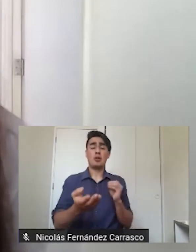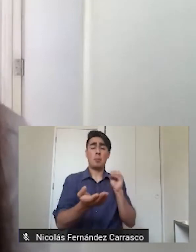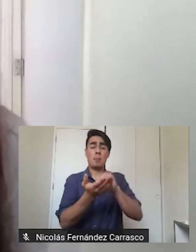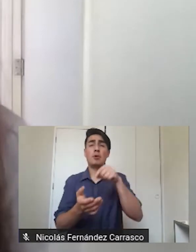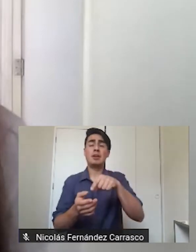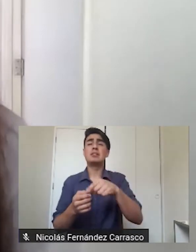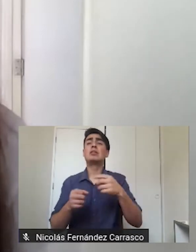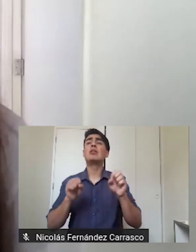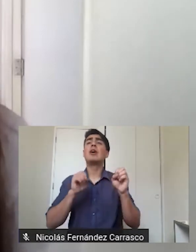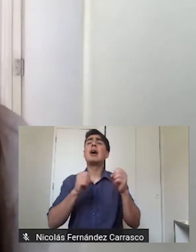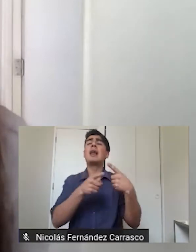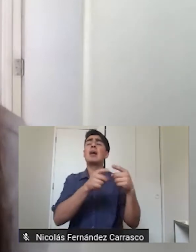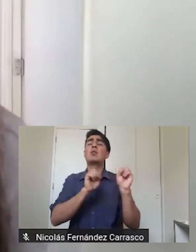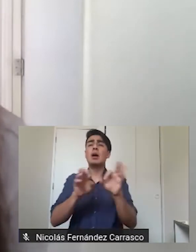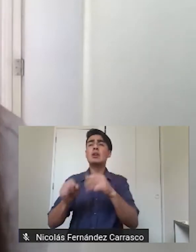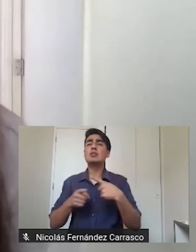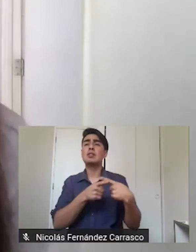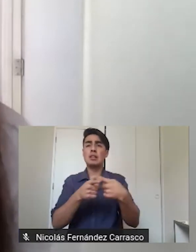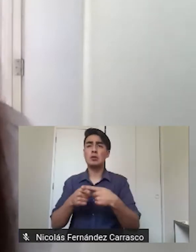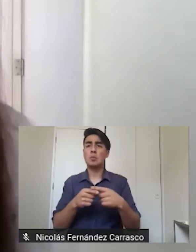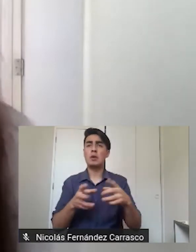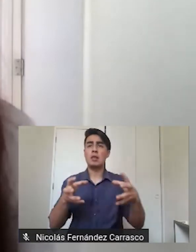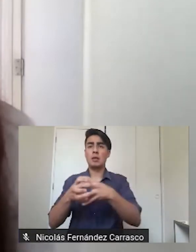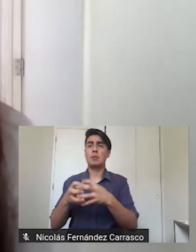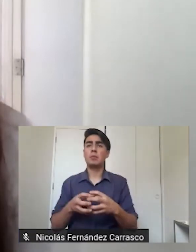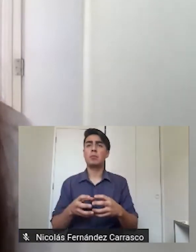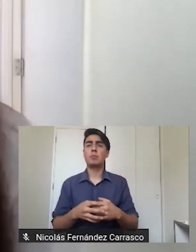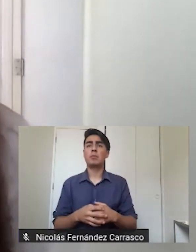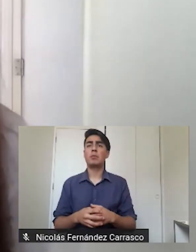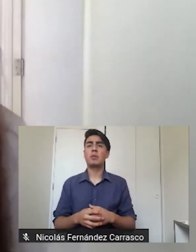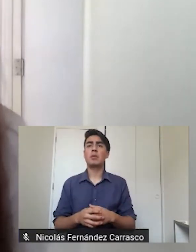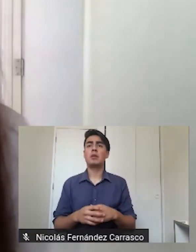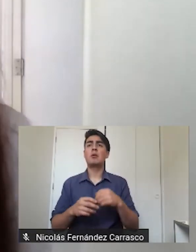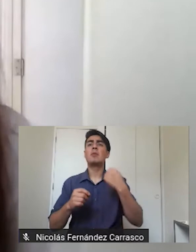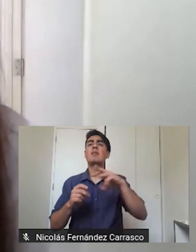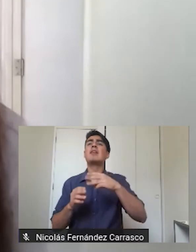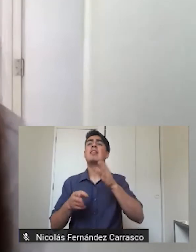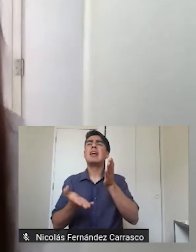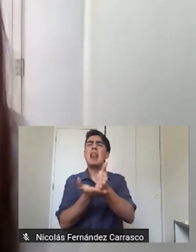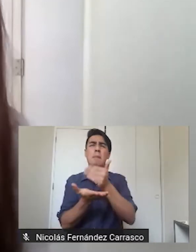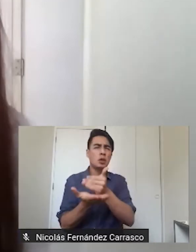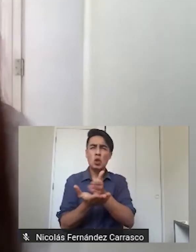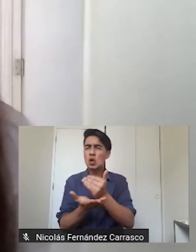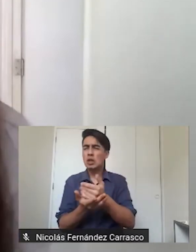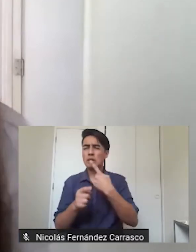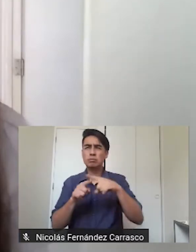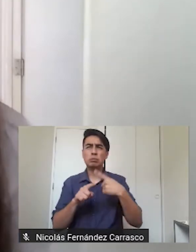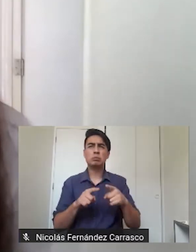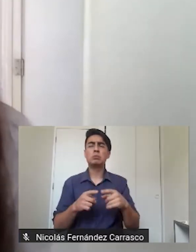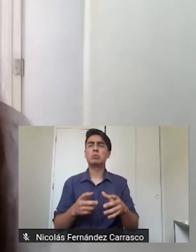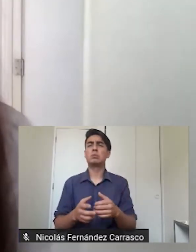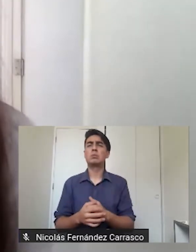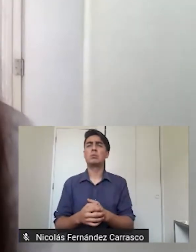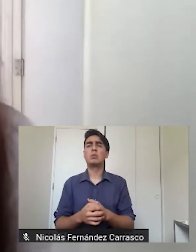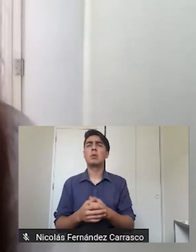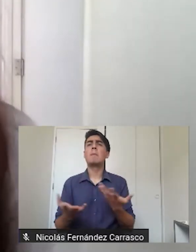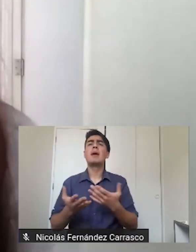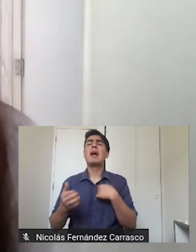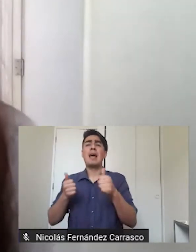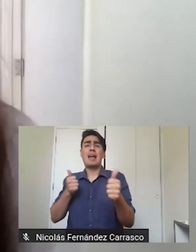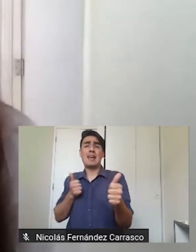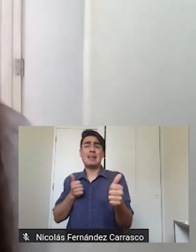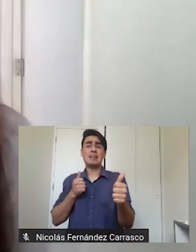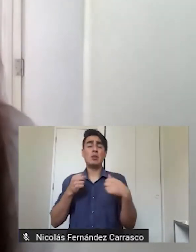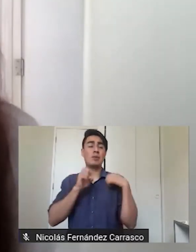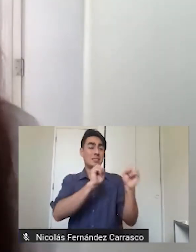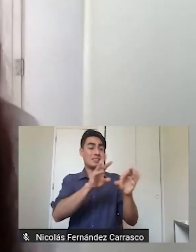las comunidades escolares. Y eso significa repensar las metodologías a través de las cuales nos acercamos a la enseñanza,